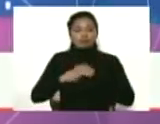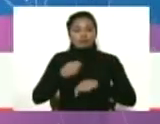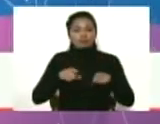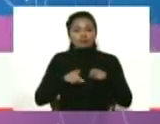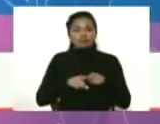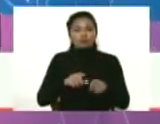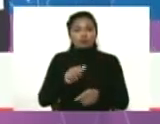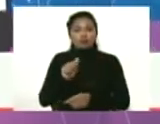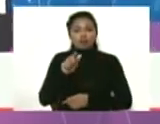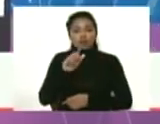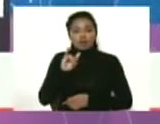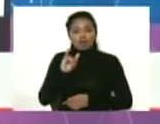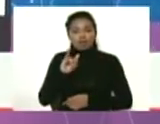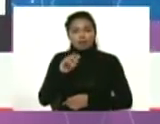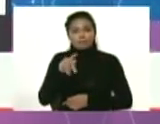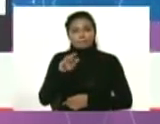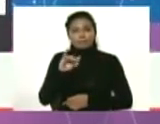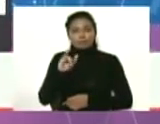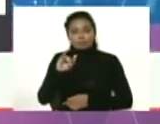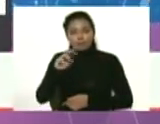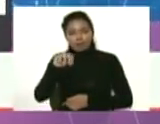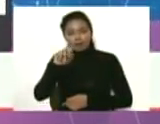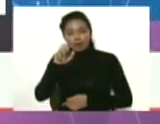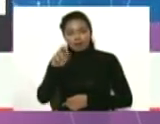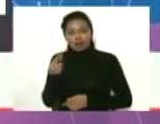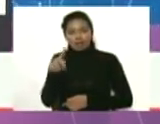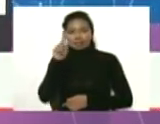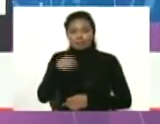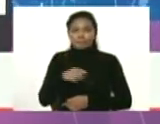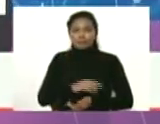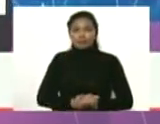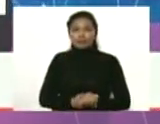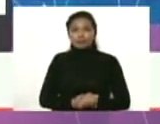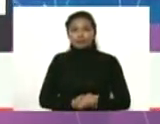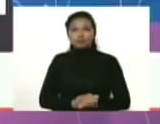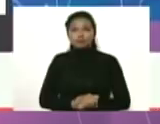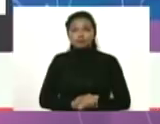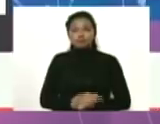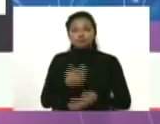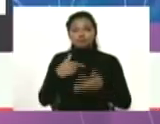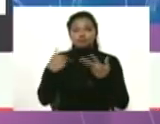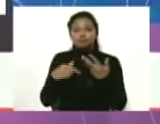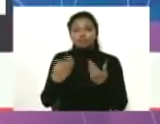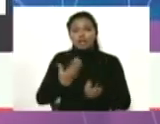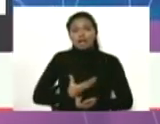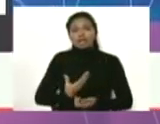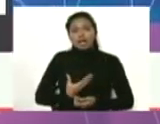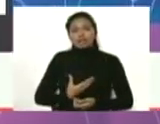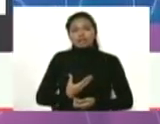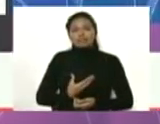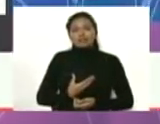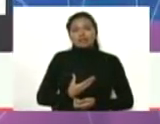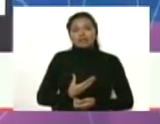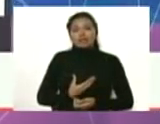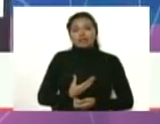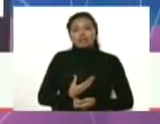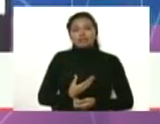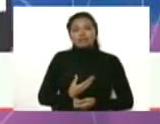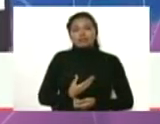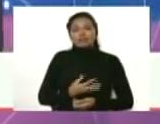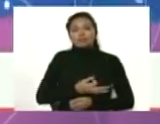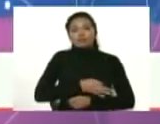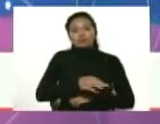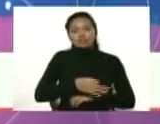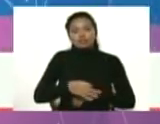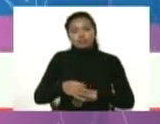Pimera. También el primero miliciano, Raúl Brazón, alcalde del municipio Ezequiel Zamora.